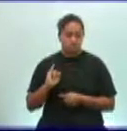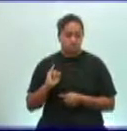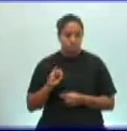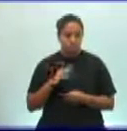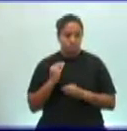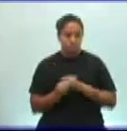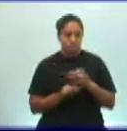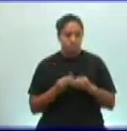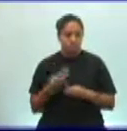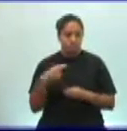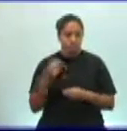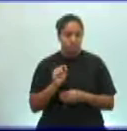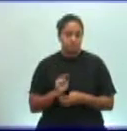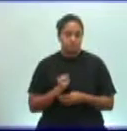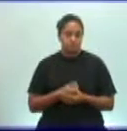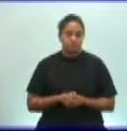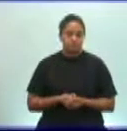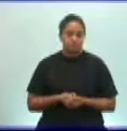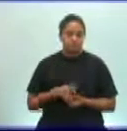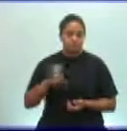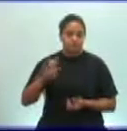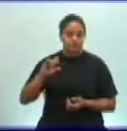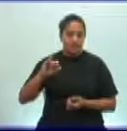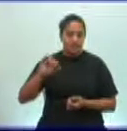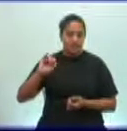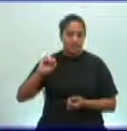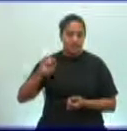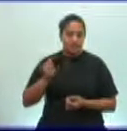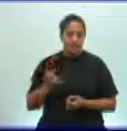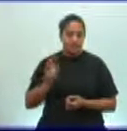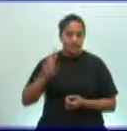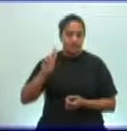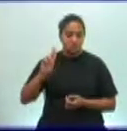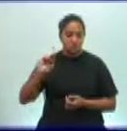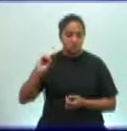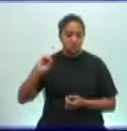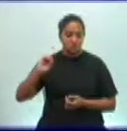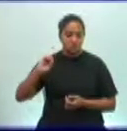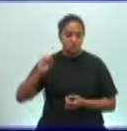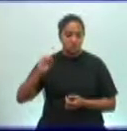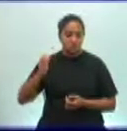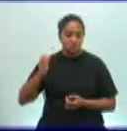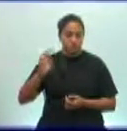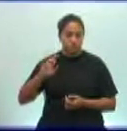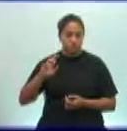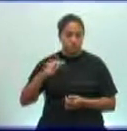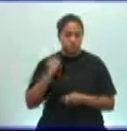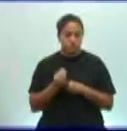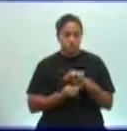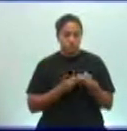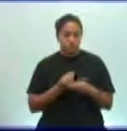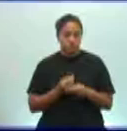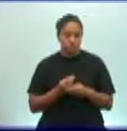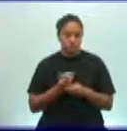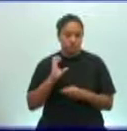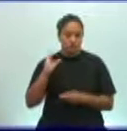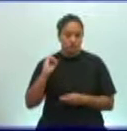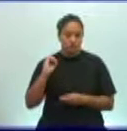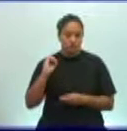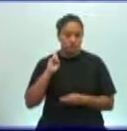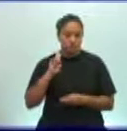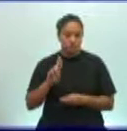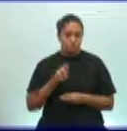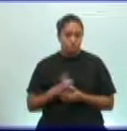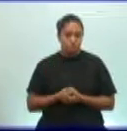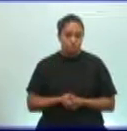la E. Elisa u Oscar, como el nombre propio Oscar comienza con O, sustituimos la O por la U. Vamos a escribir